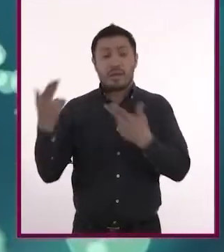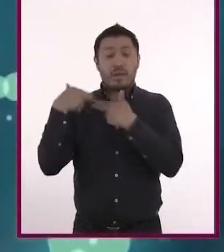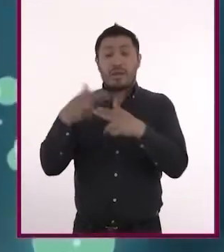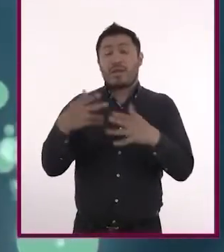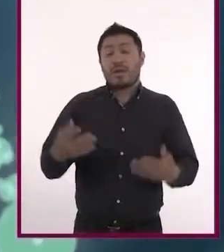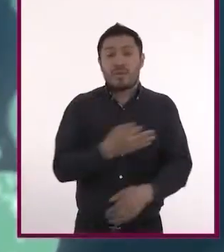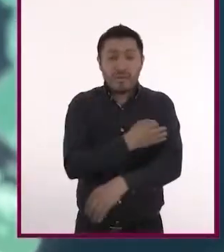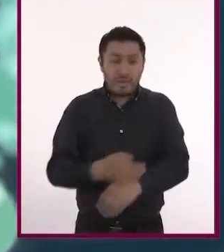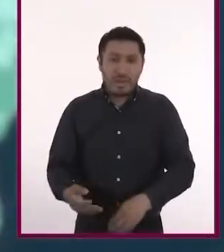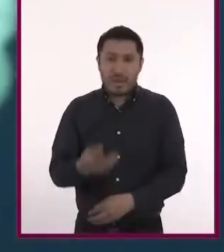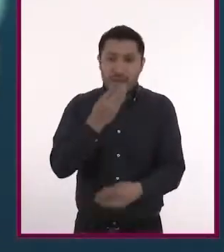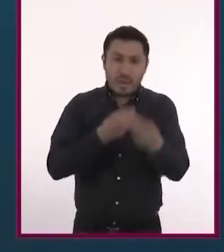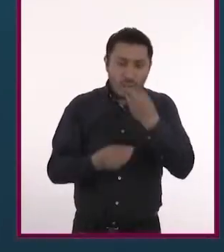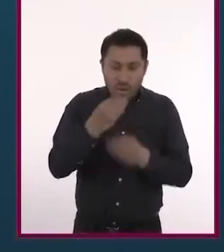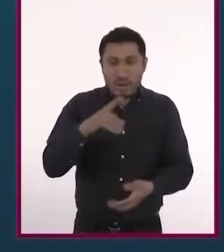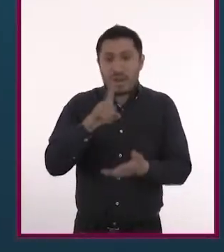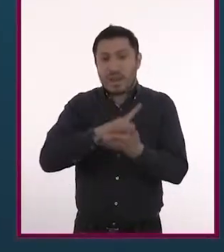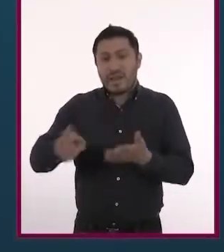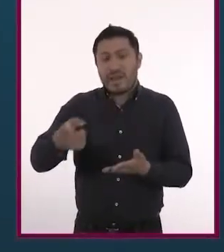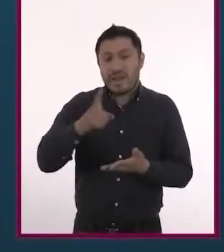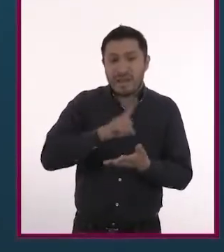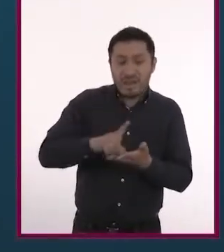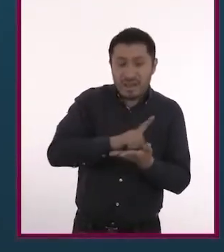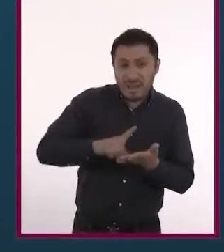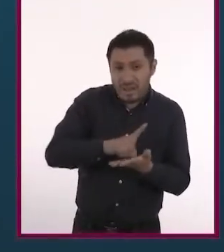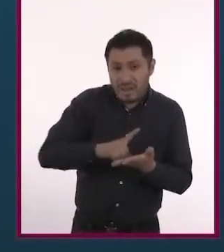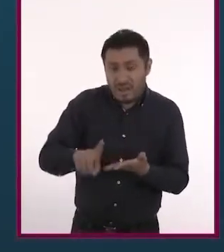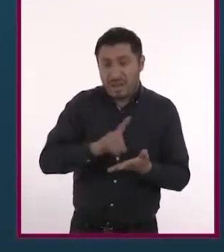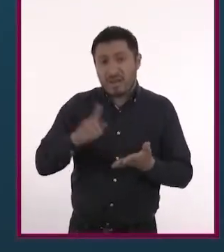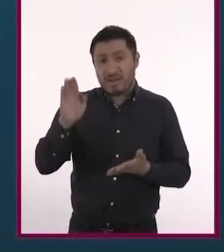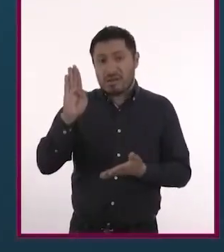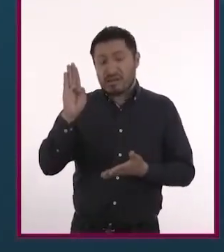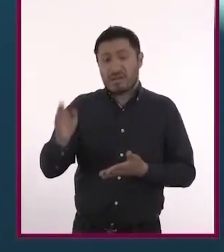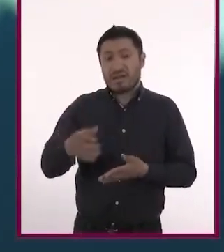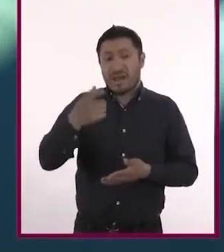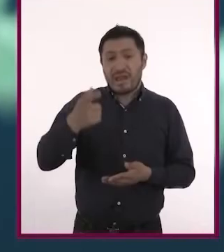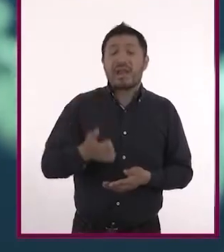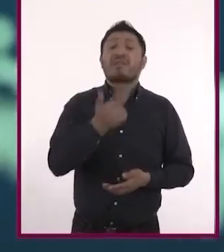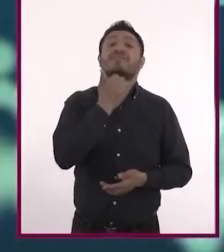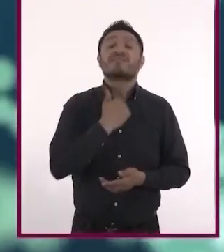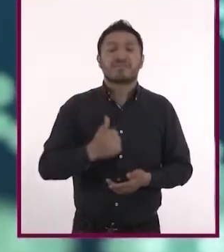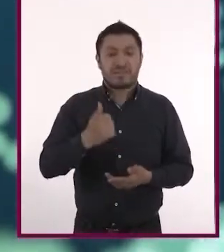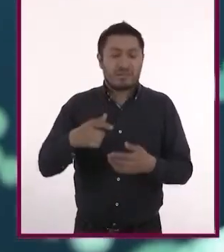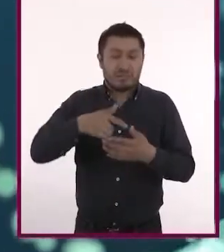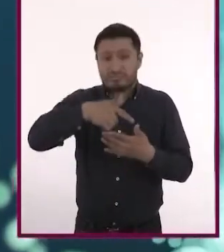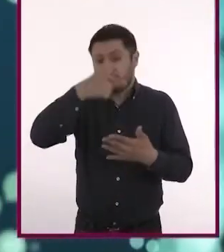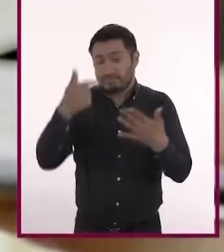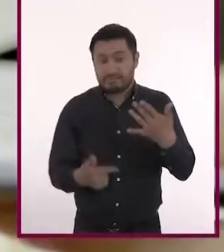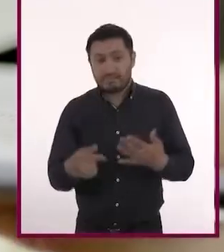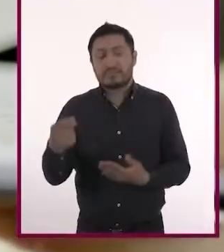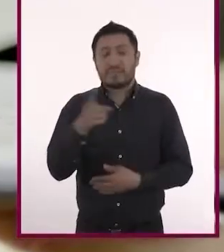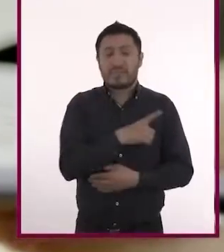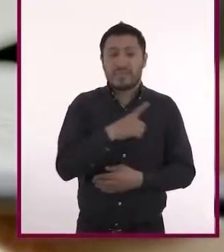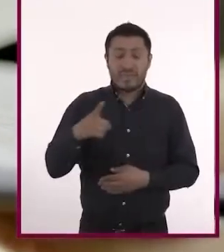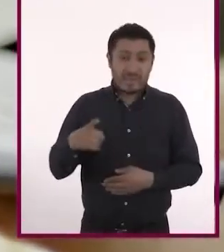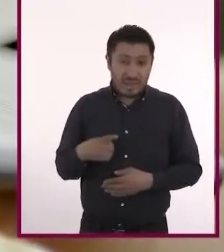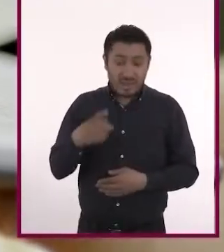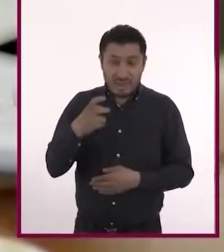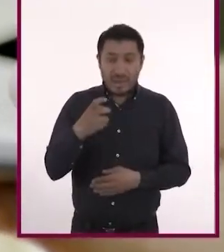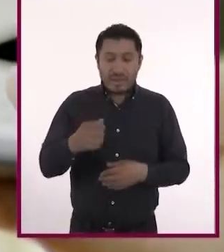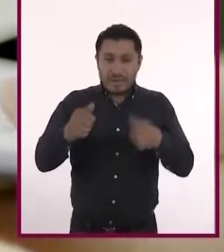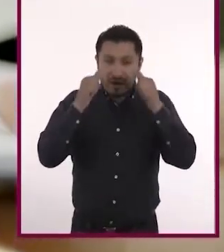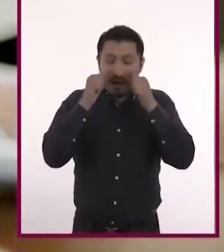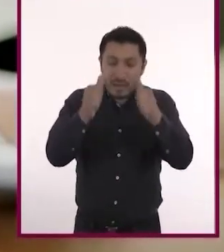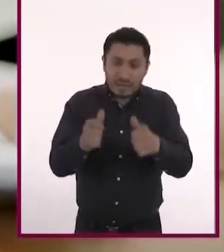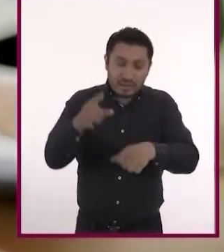y alcohol, experiencias de vida o lesiones cerebrales. Por lo tanto, su tratamiento requiere de un equipo